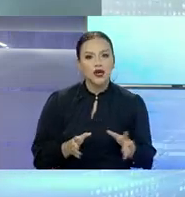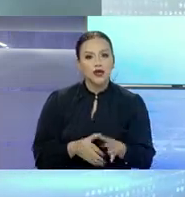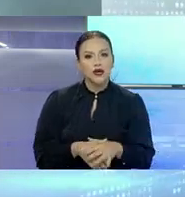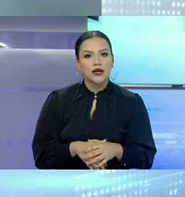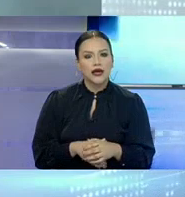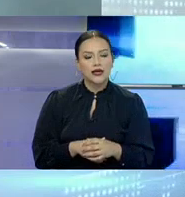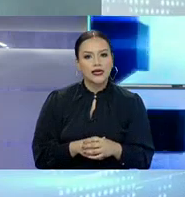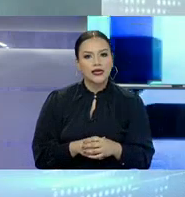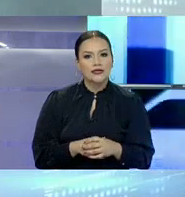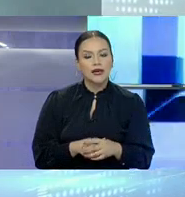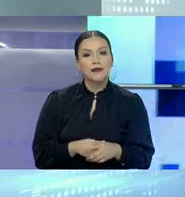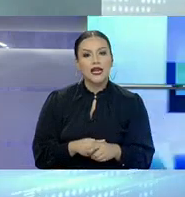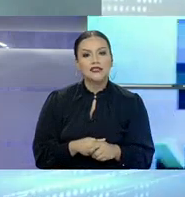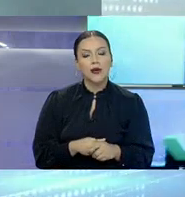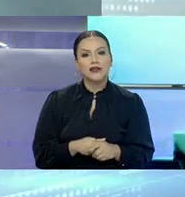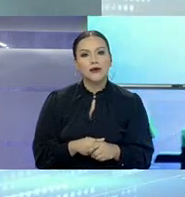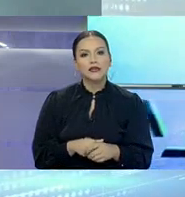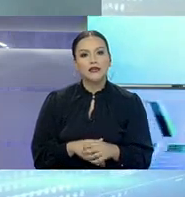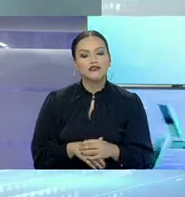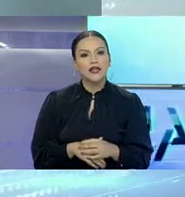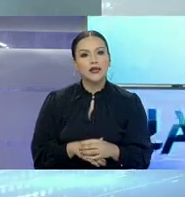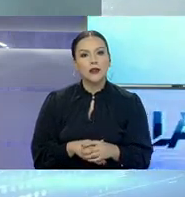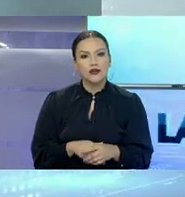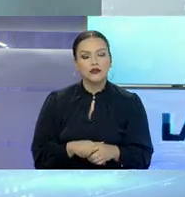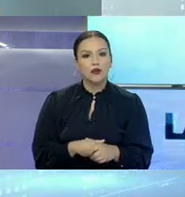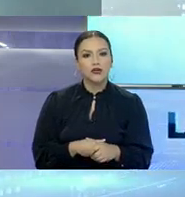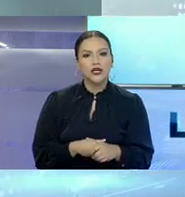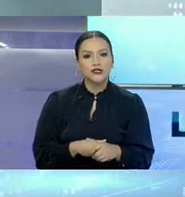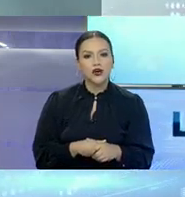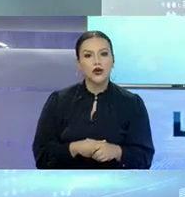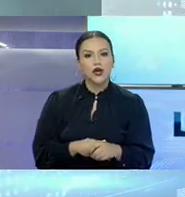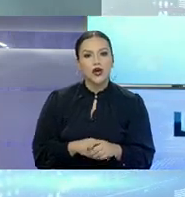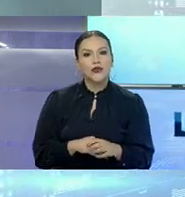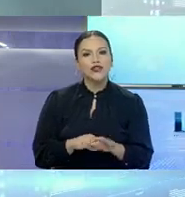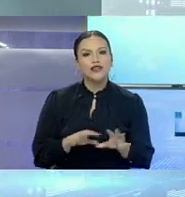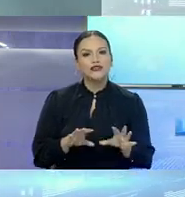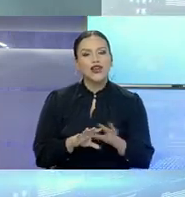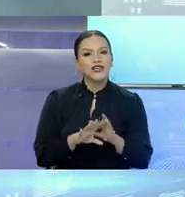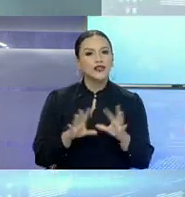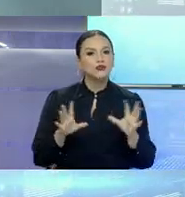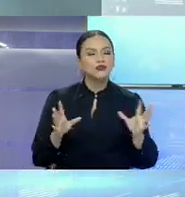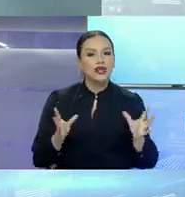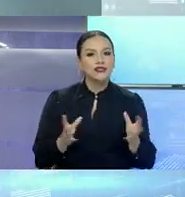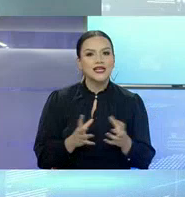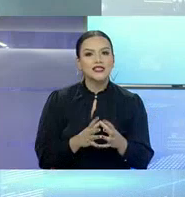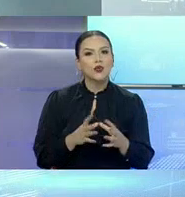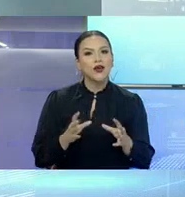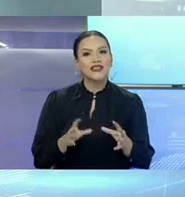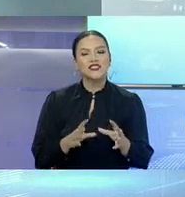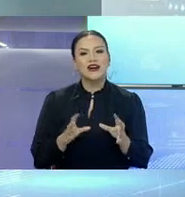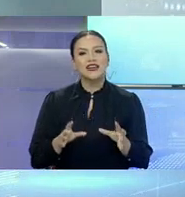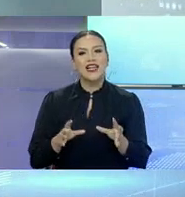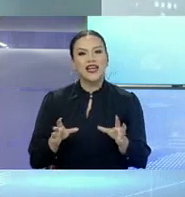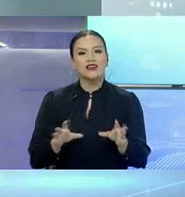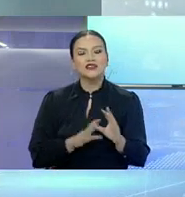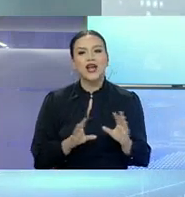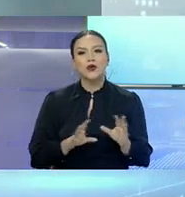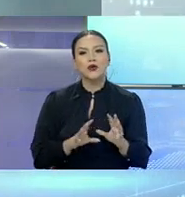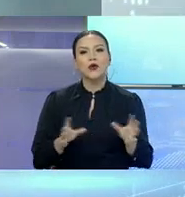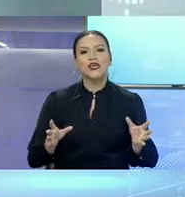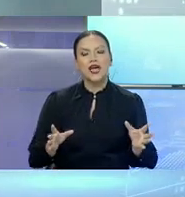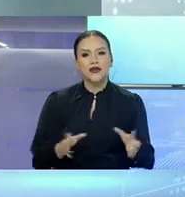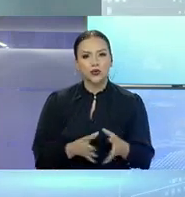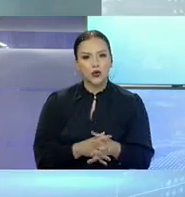videos que se han viralizado a través de los diferentes medios de comunicación, donde todas las circunstancias se cuenta y se va a relatar, o sea, es